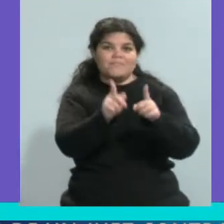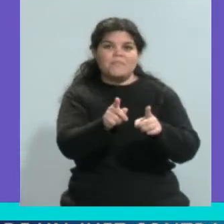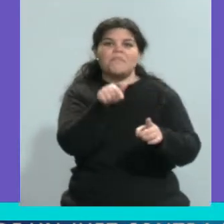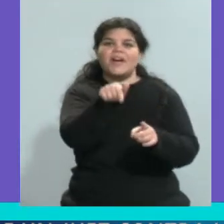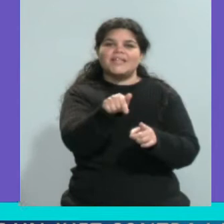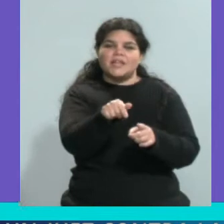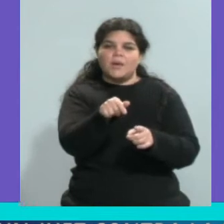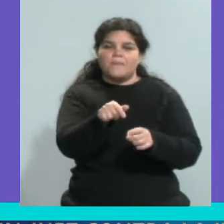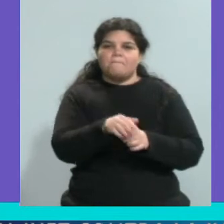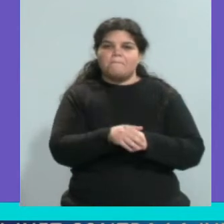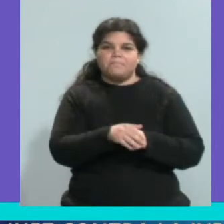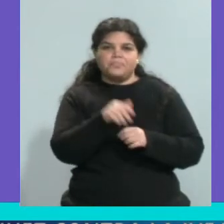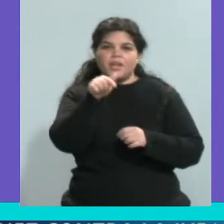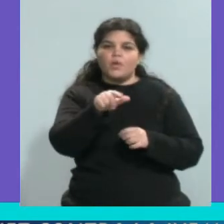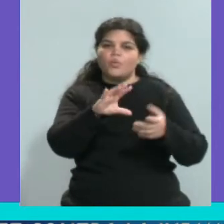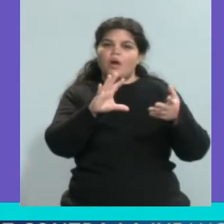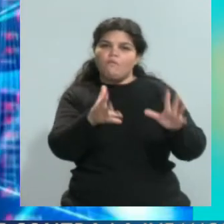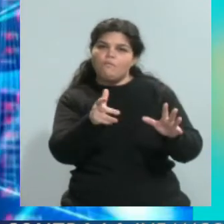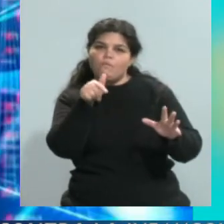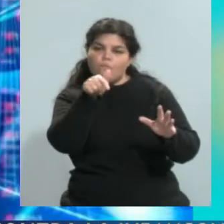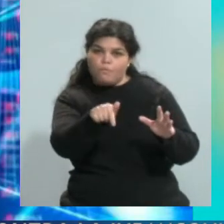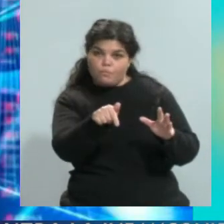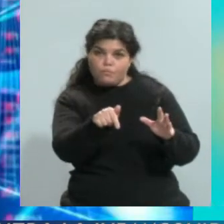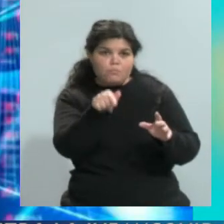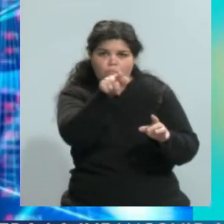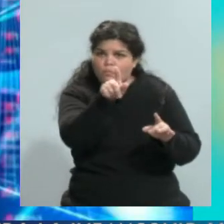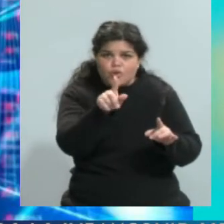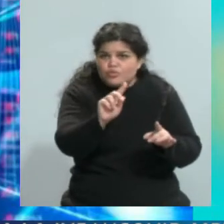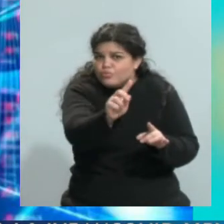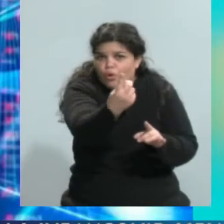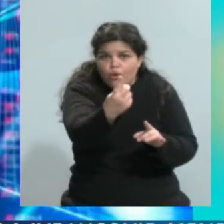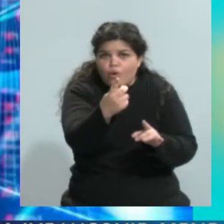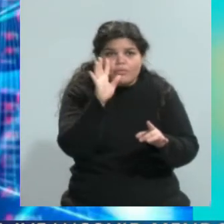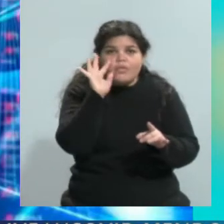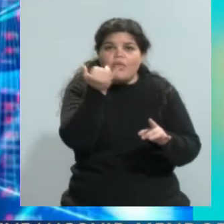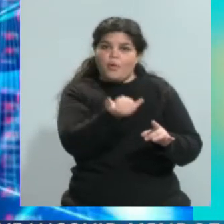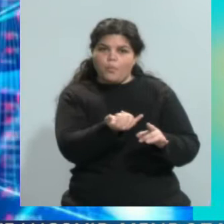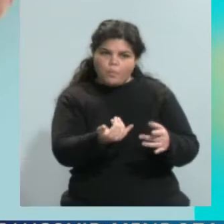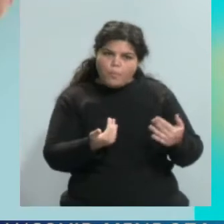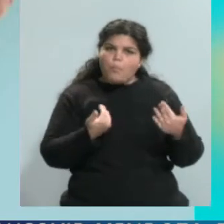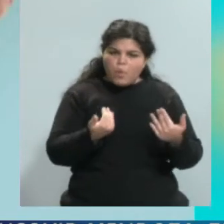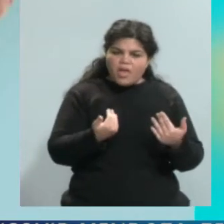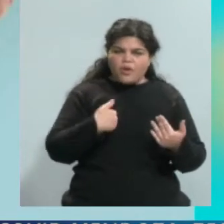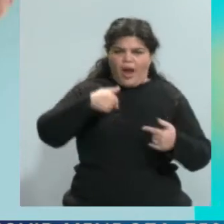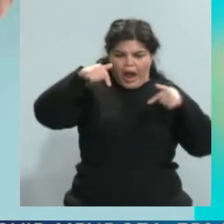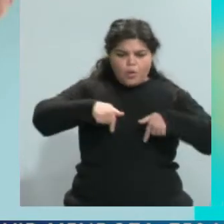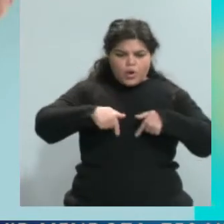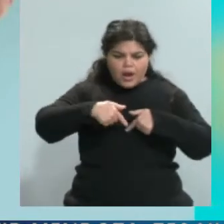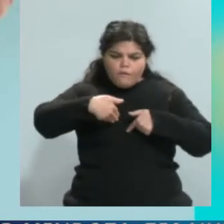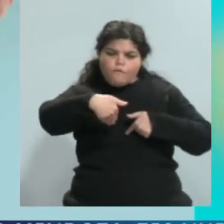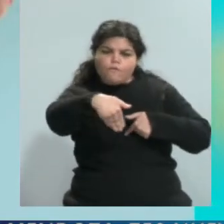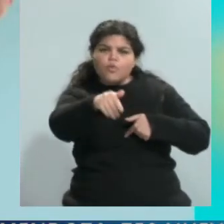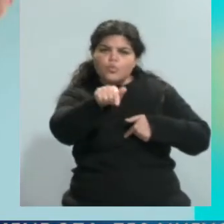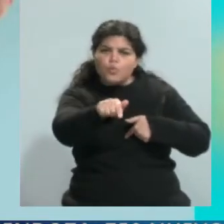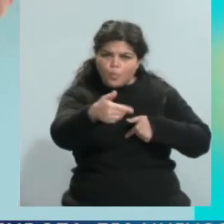de la pregunta que vos mismo te vas a darte cuenta si es viable, si no es viable, qué herramienta te falta,